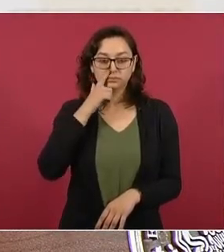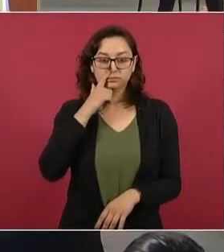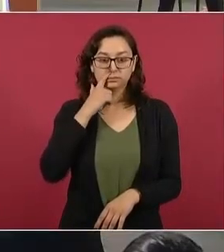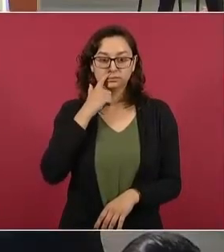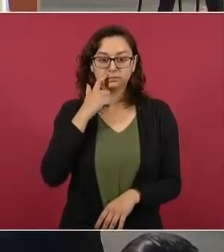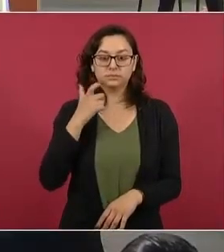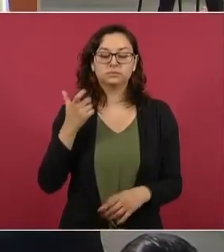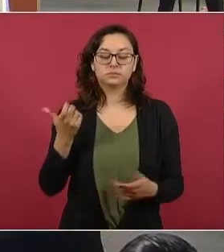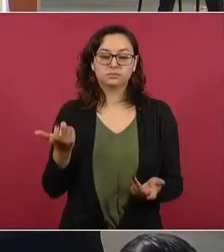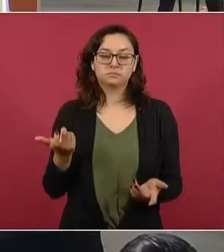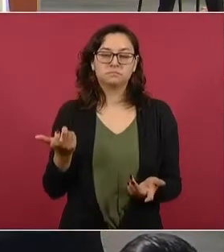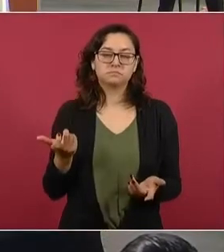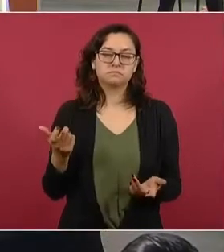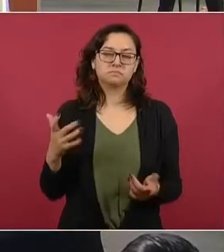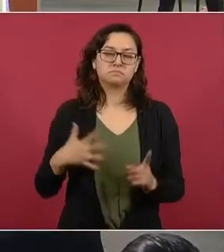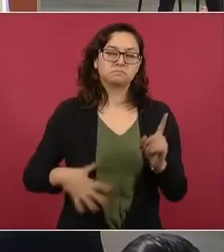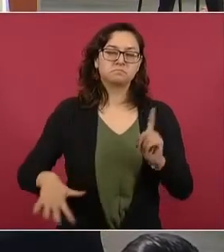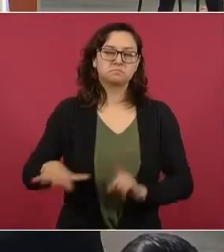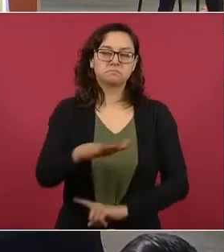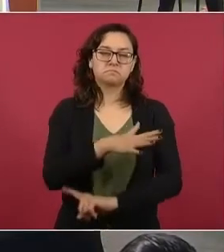pero también había